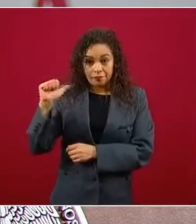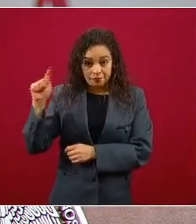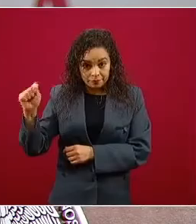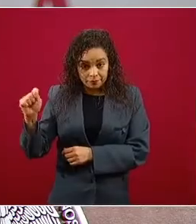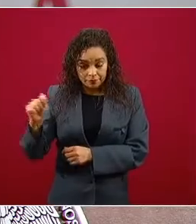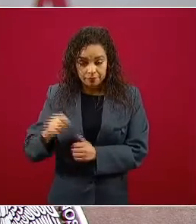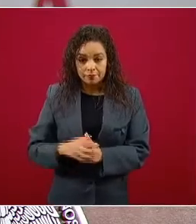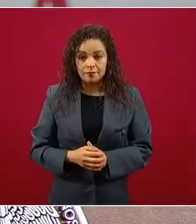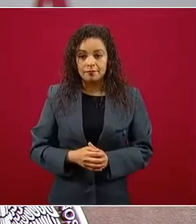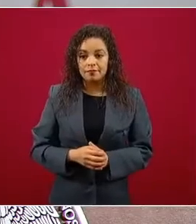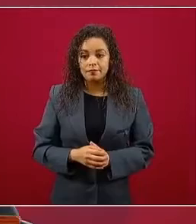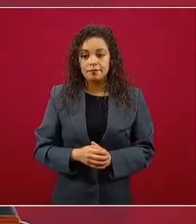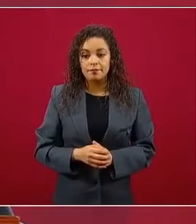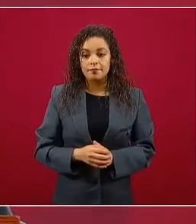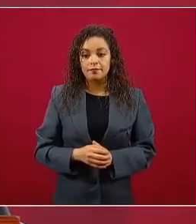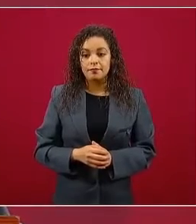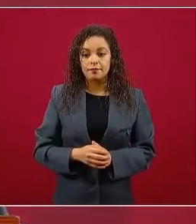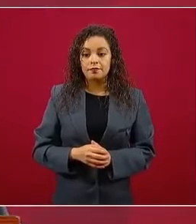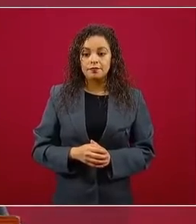a quien